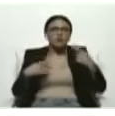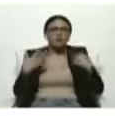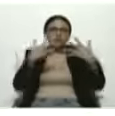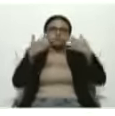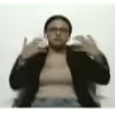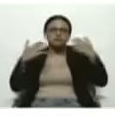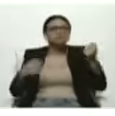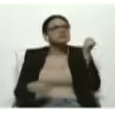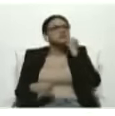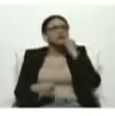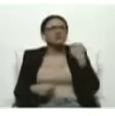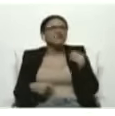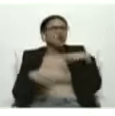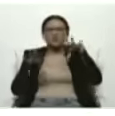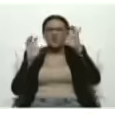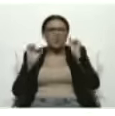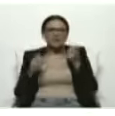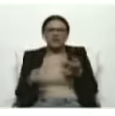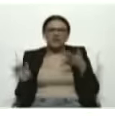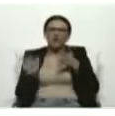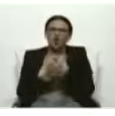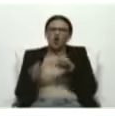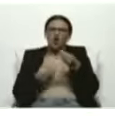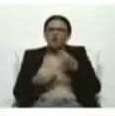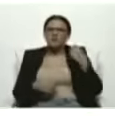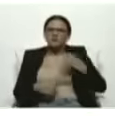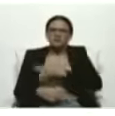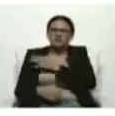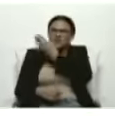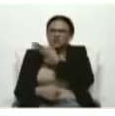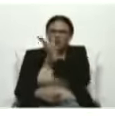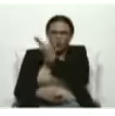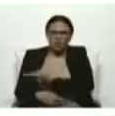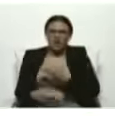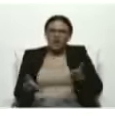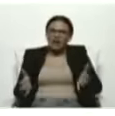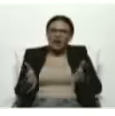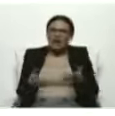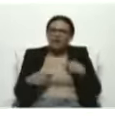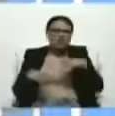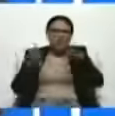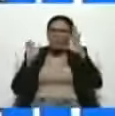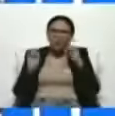tranquilo ni satisfecho. Nada de lo sucedido parece lógico o normal.